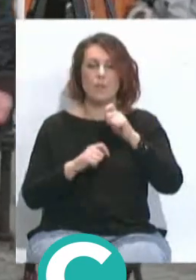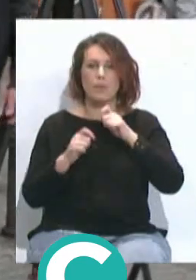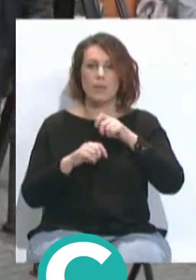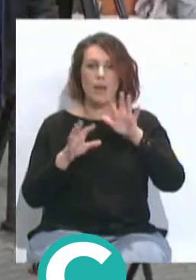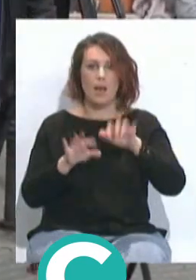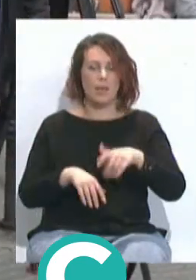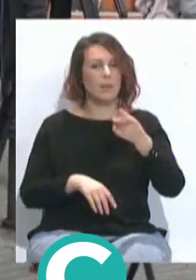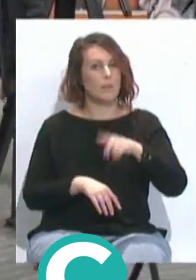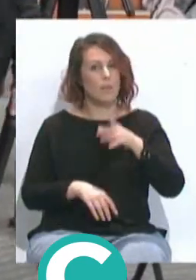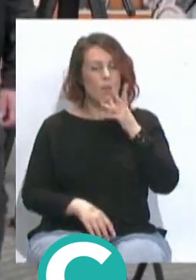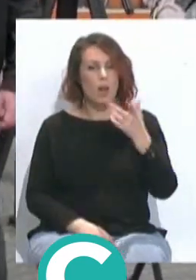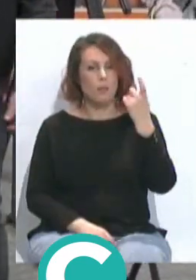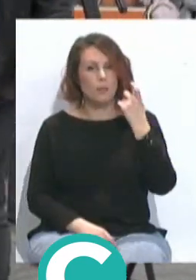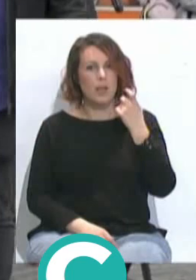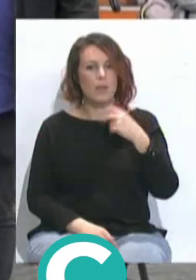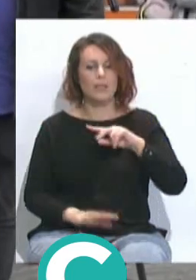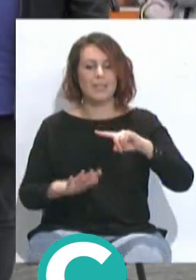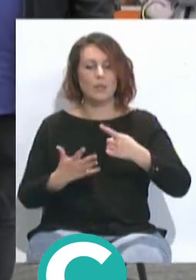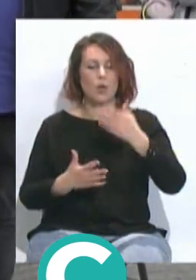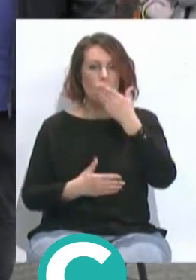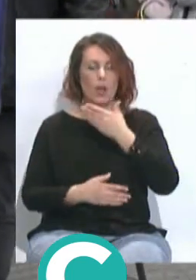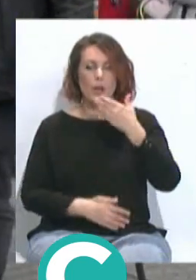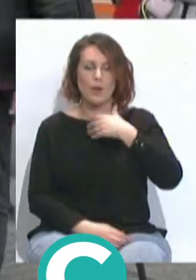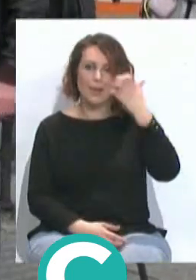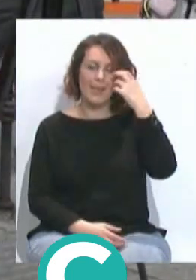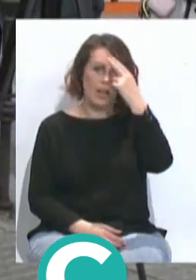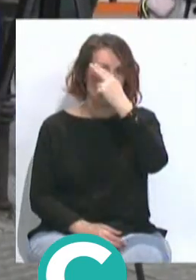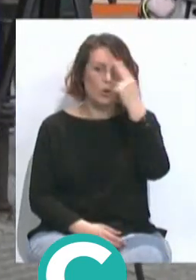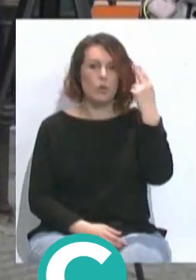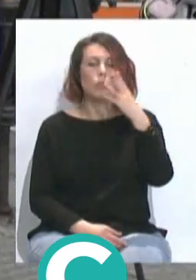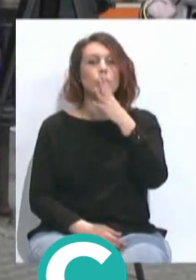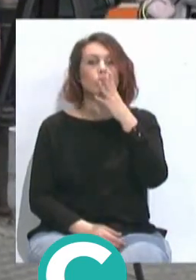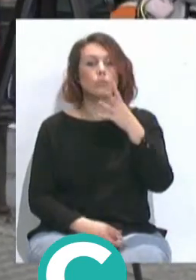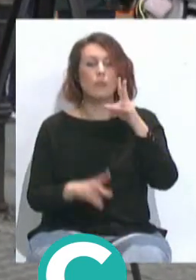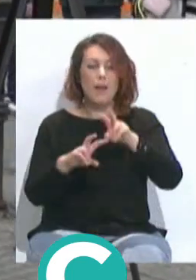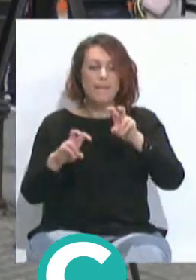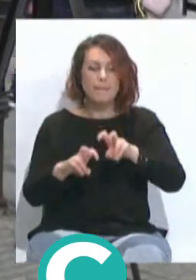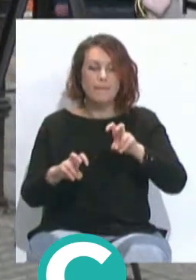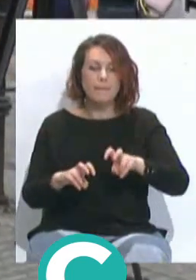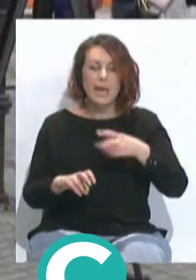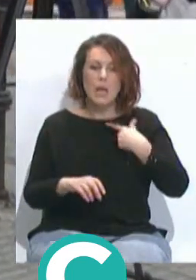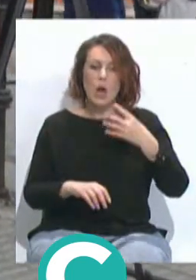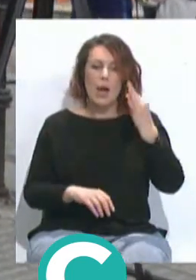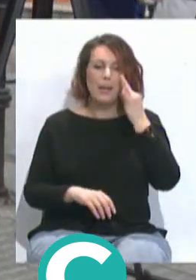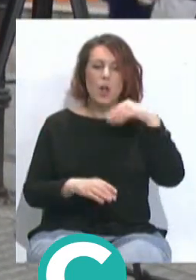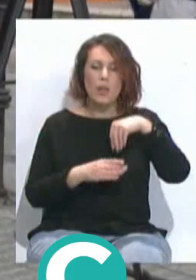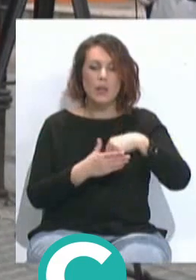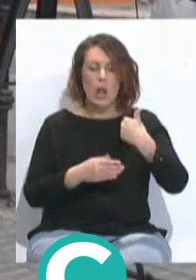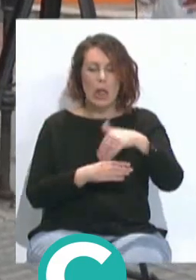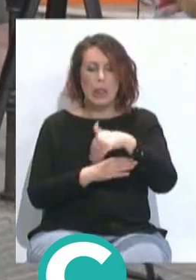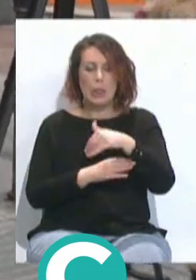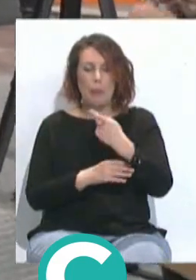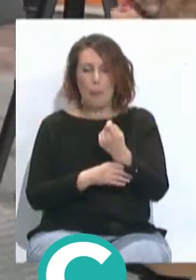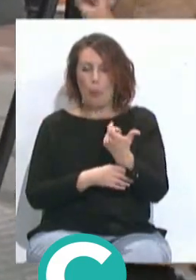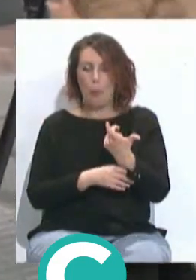de la prensa de Cádiz y también por el alumnado de sexto del colegio Reyes Católicos en su investigación sobre la paridad de género en el callejero de la ciudad